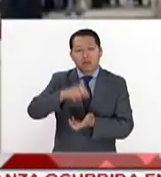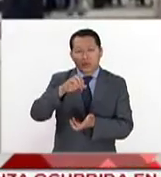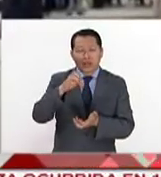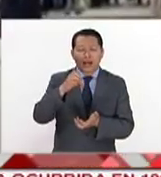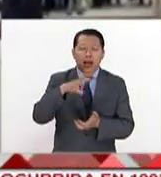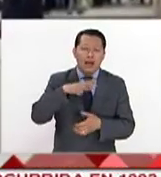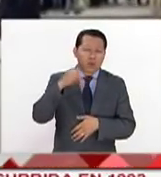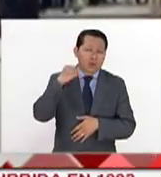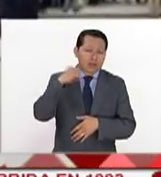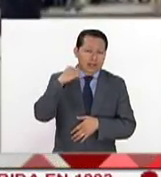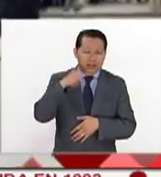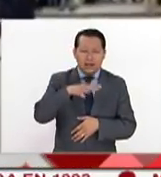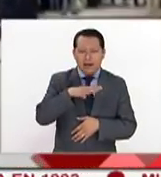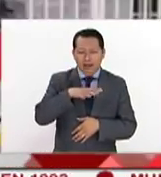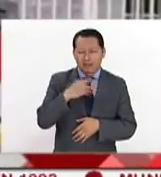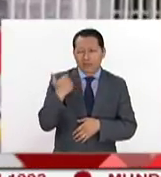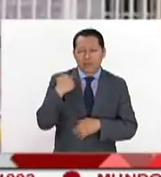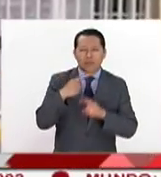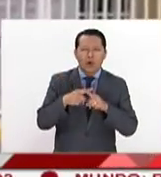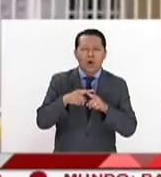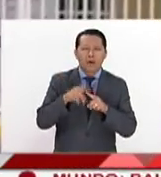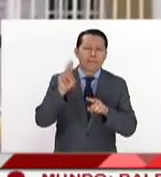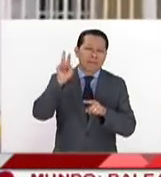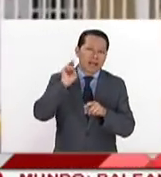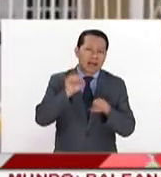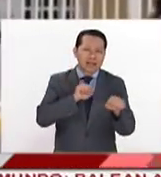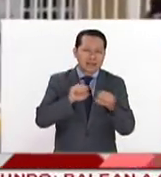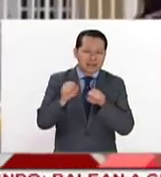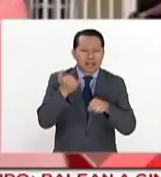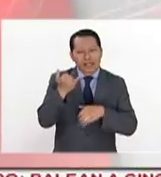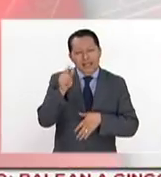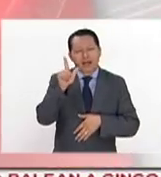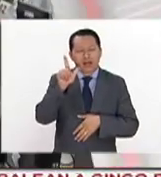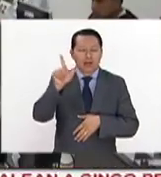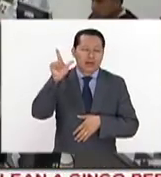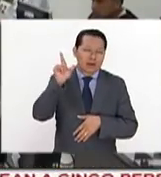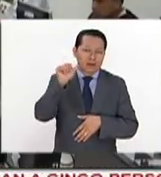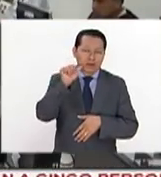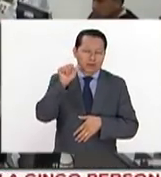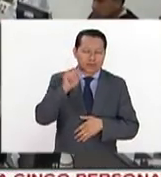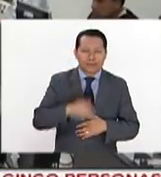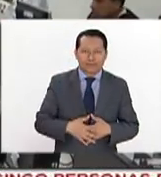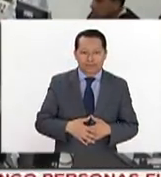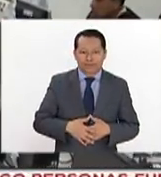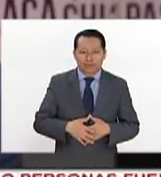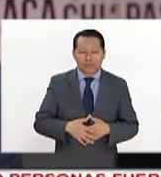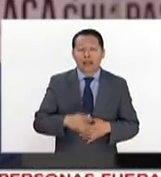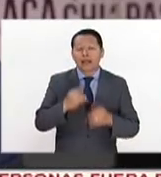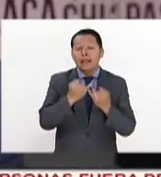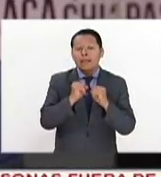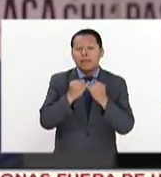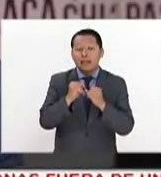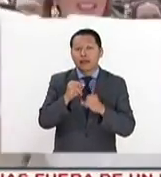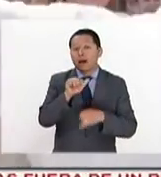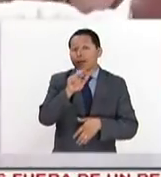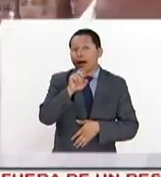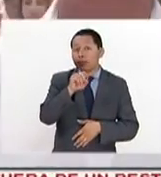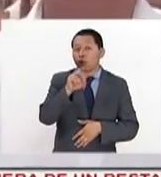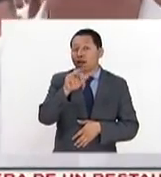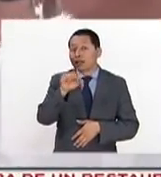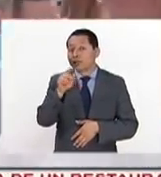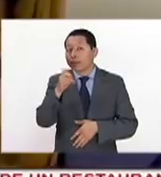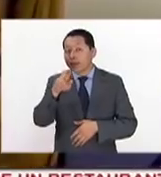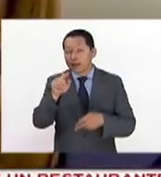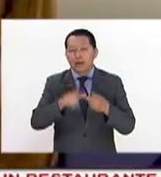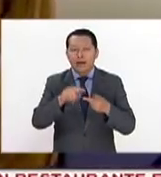estado tras el sismo del viernes y la réplica del lunes. Los independientes Armando Ríos Peter,